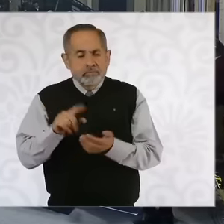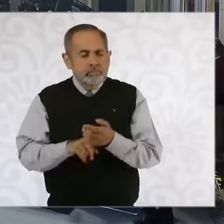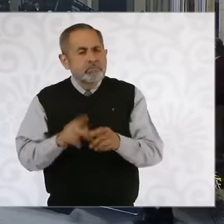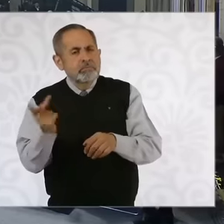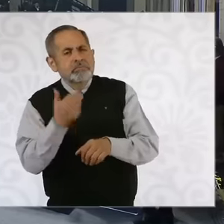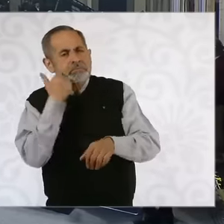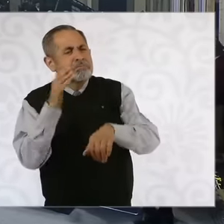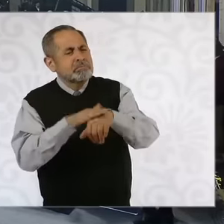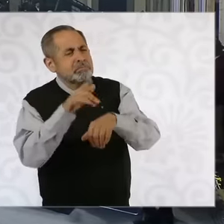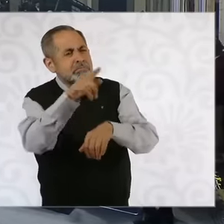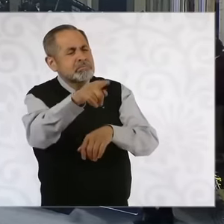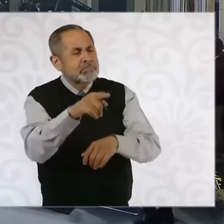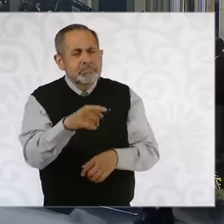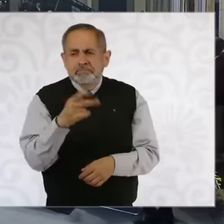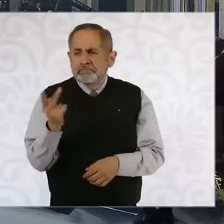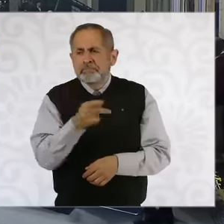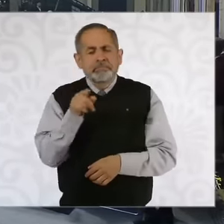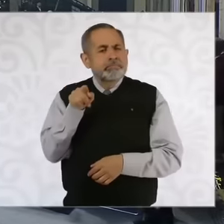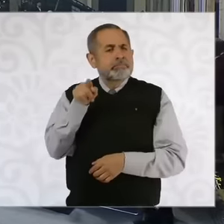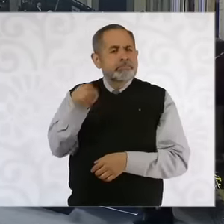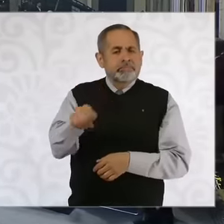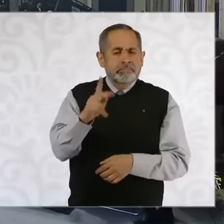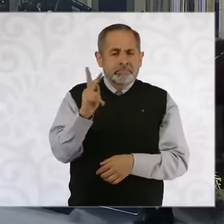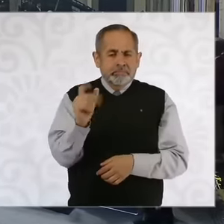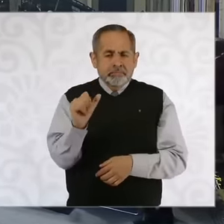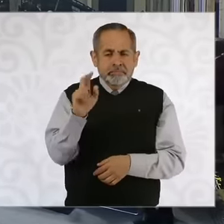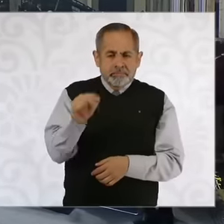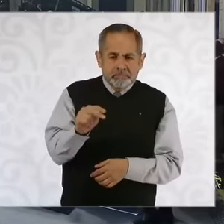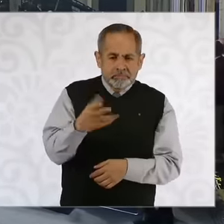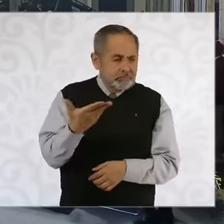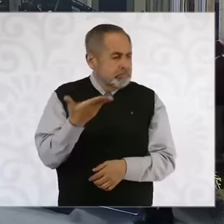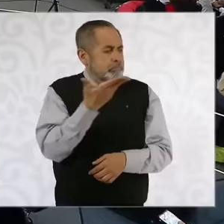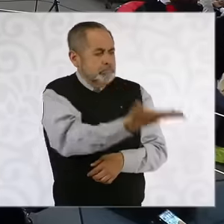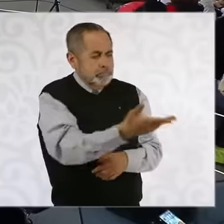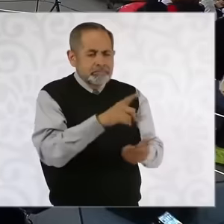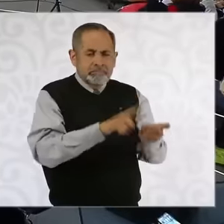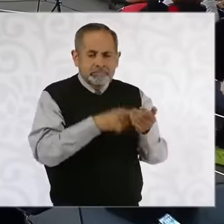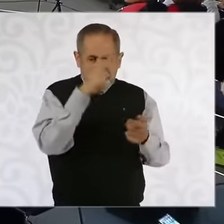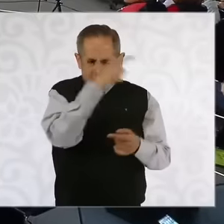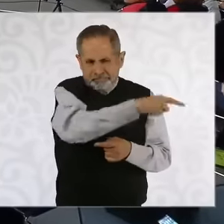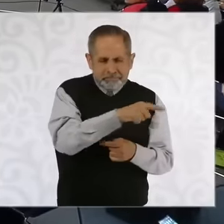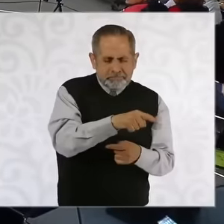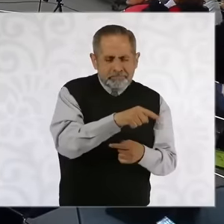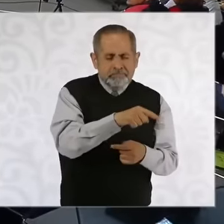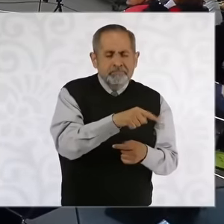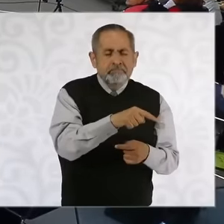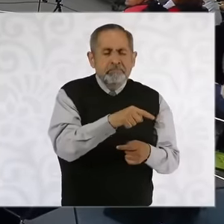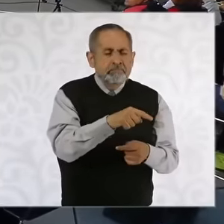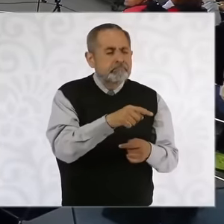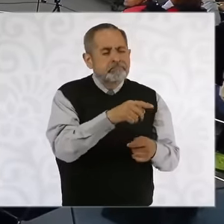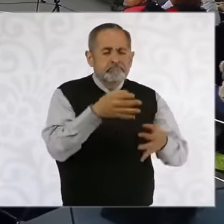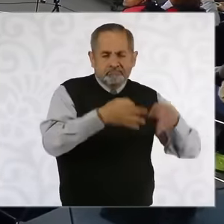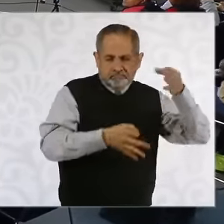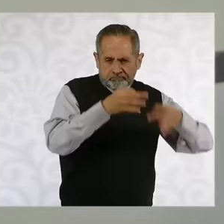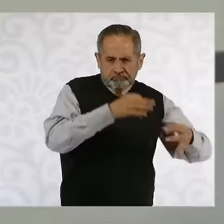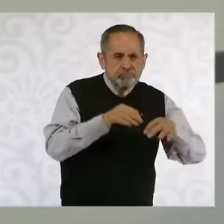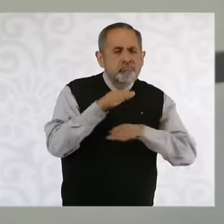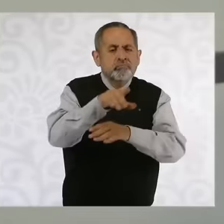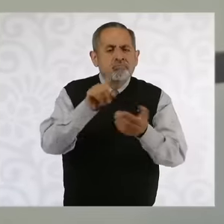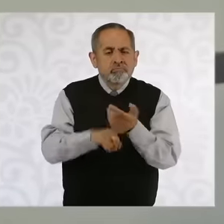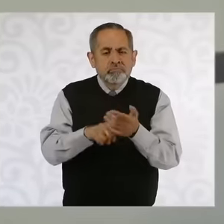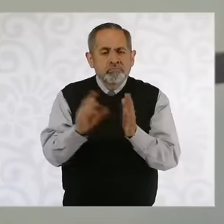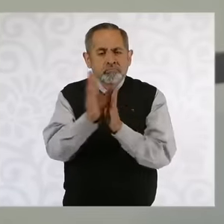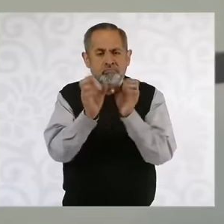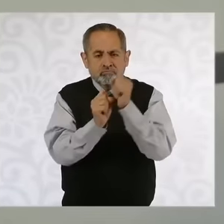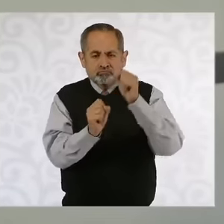puso el PAN ante la Suprema Corte de Justicia de la Nación de la reforma de supremacía constitucional. Y